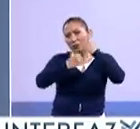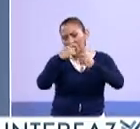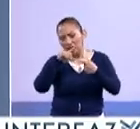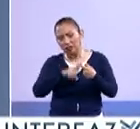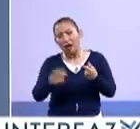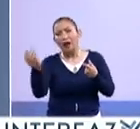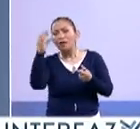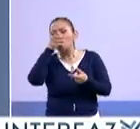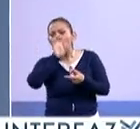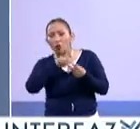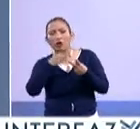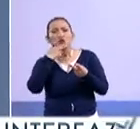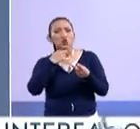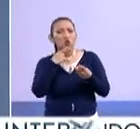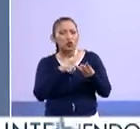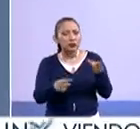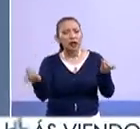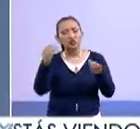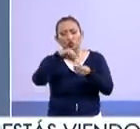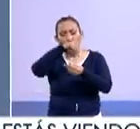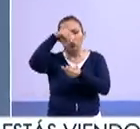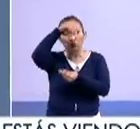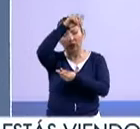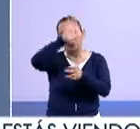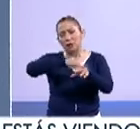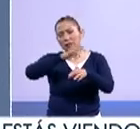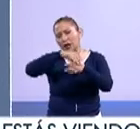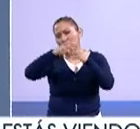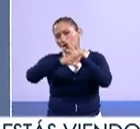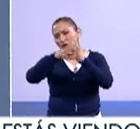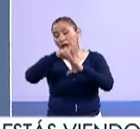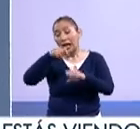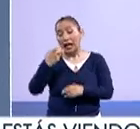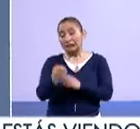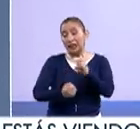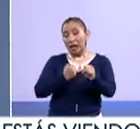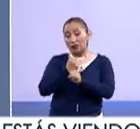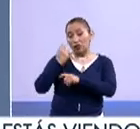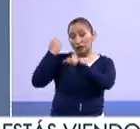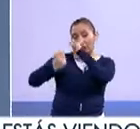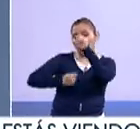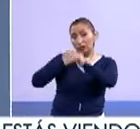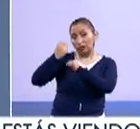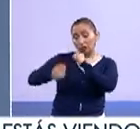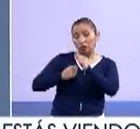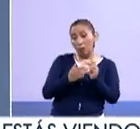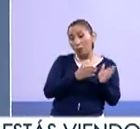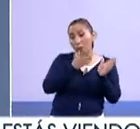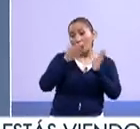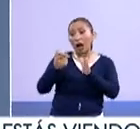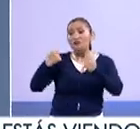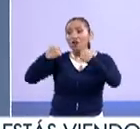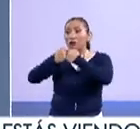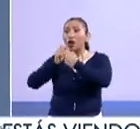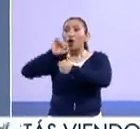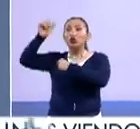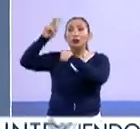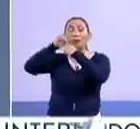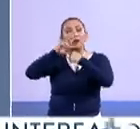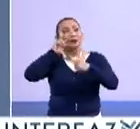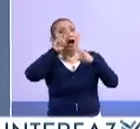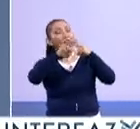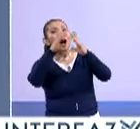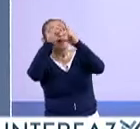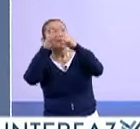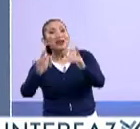comidas, bebidas, dulces, inciensos y mucho más. Este año esta tradición está trascendiendo las fronteras y llegando